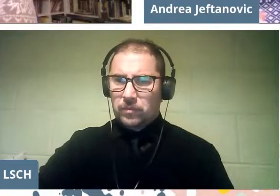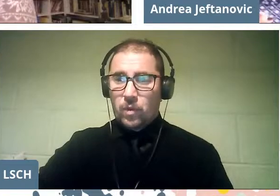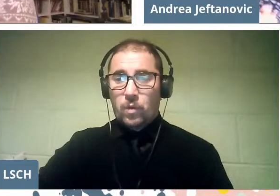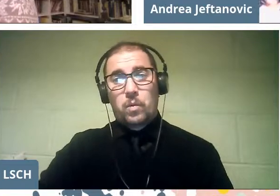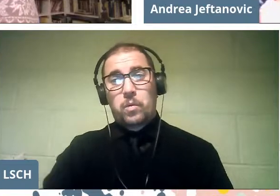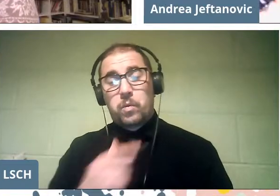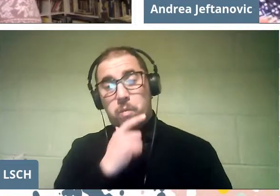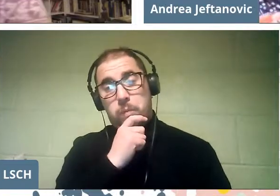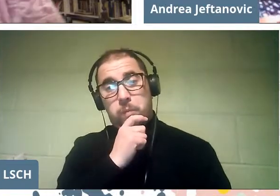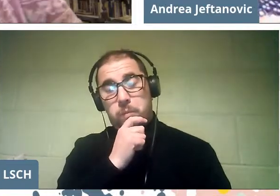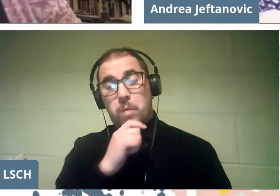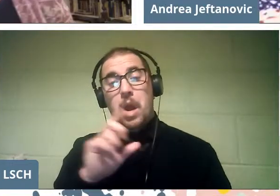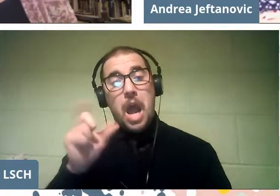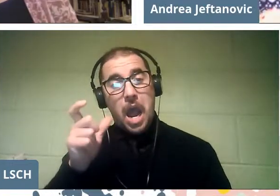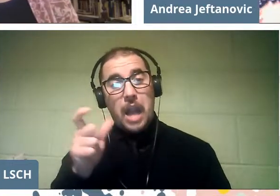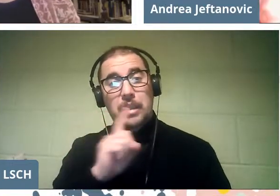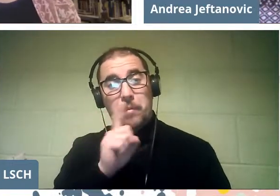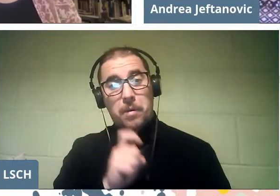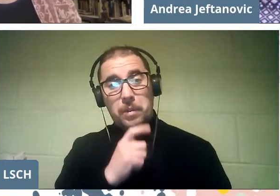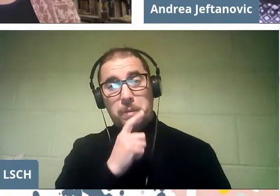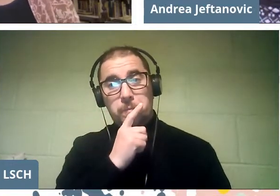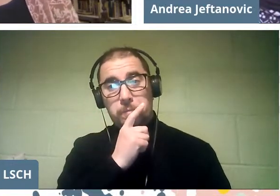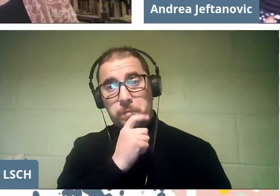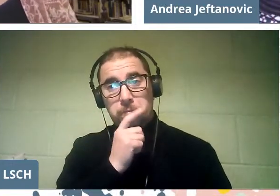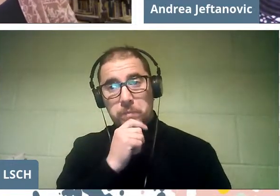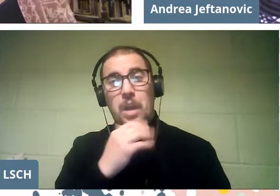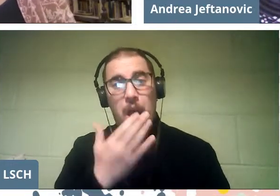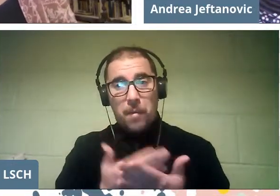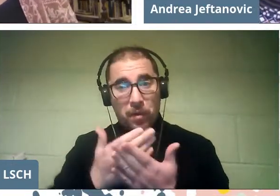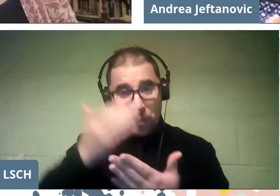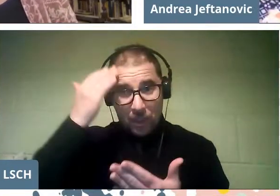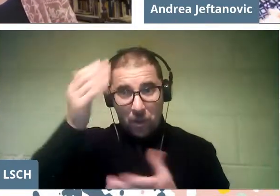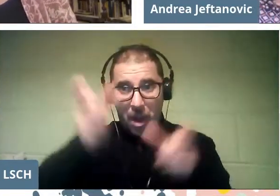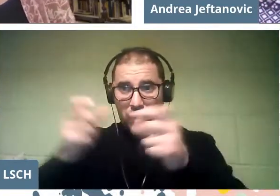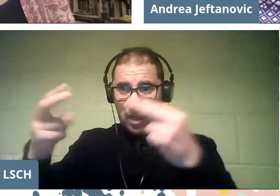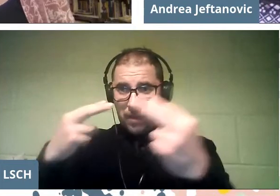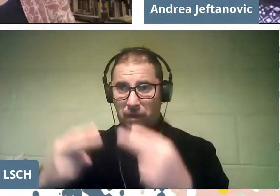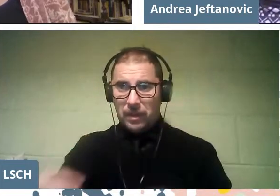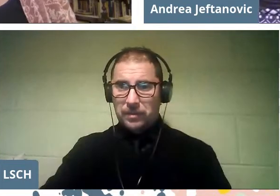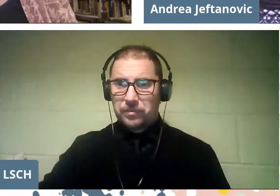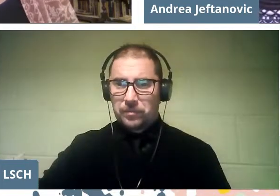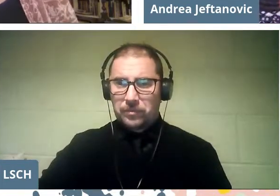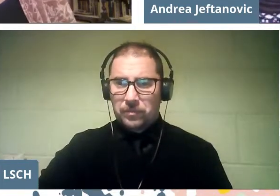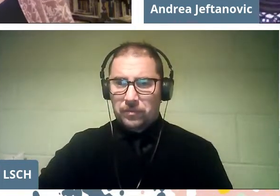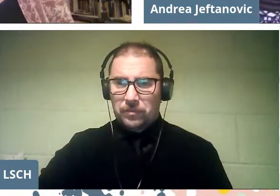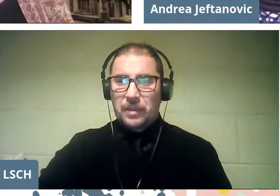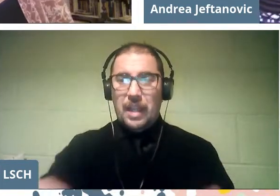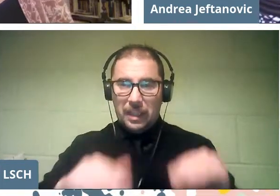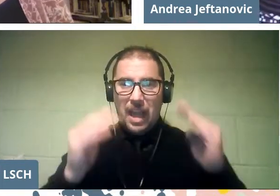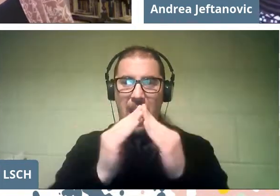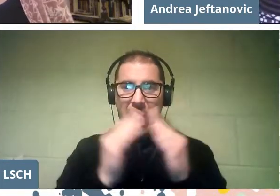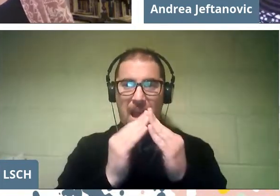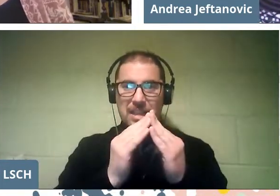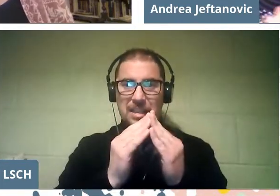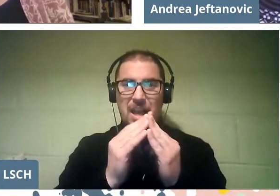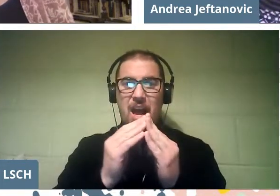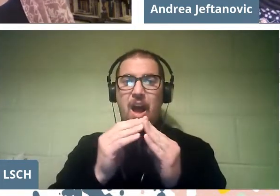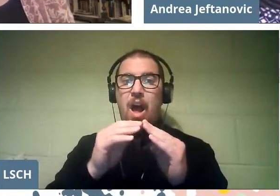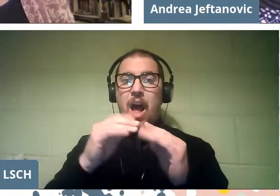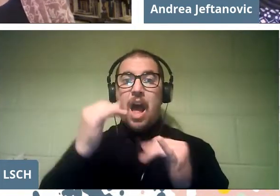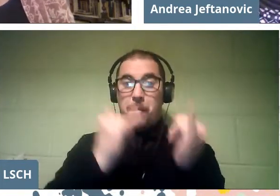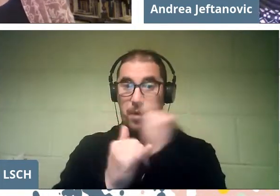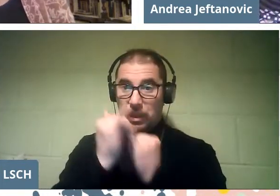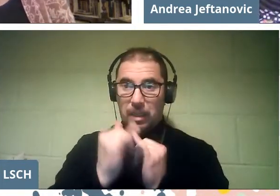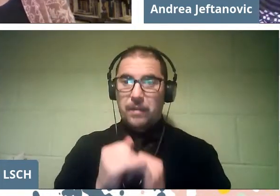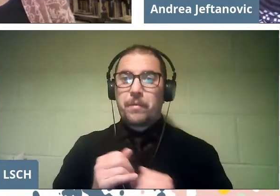Muchas gracias por la pregunta y aprovecho a saludar a los que están ahí en esta casa virtual. Como les